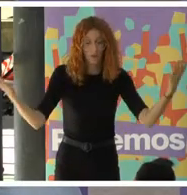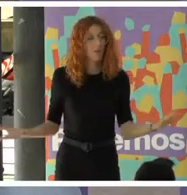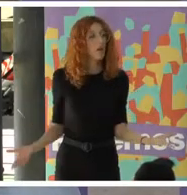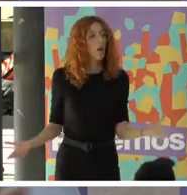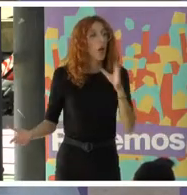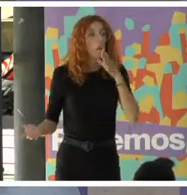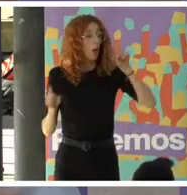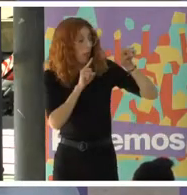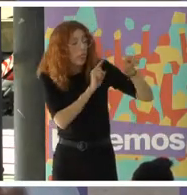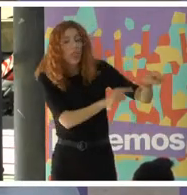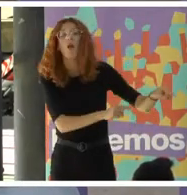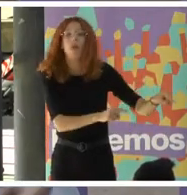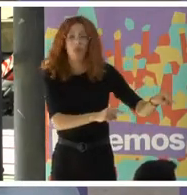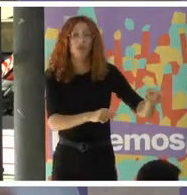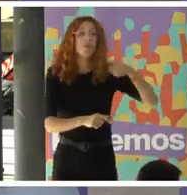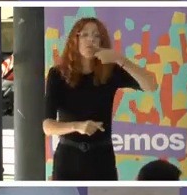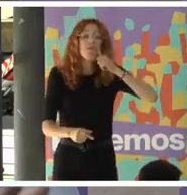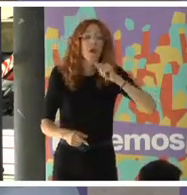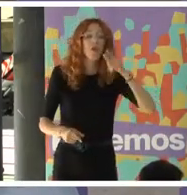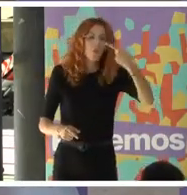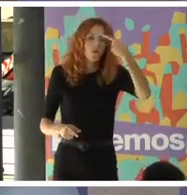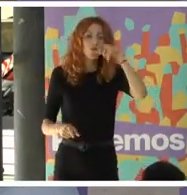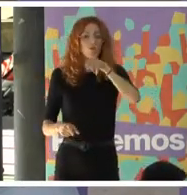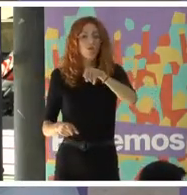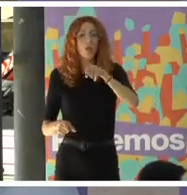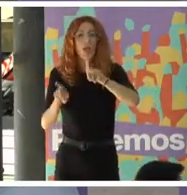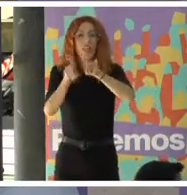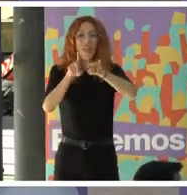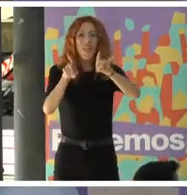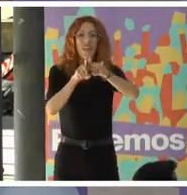pero entonces, señor Sánchez,